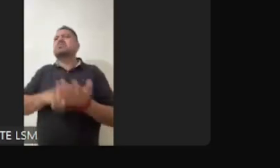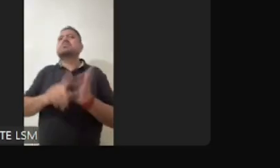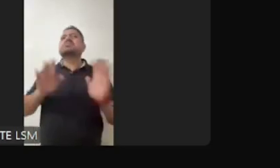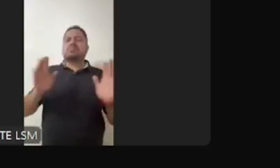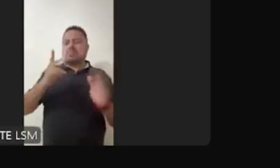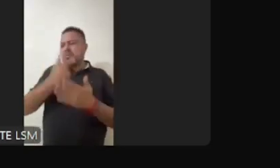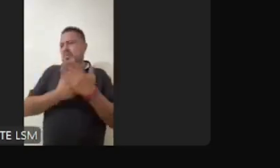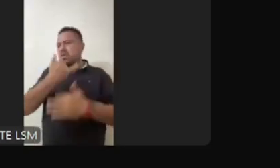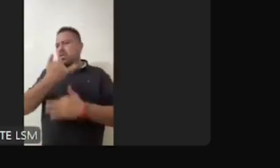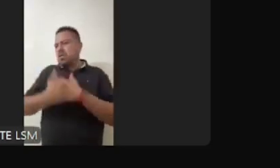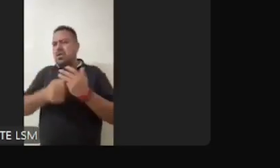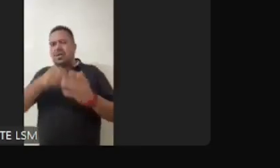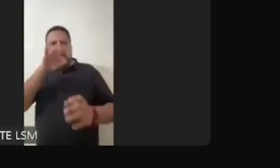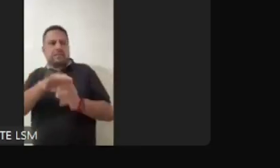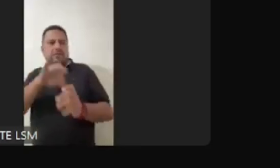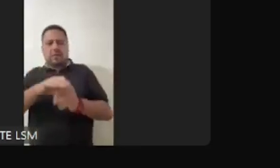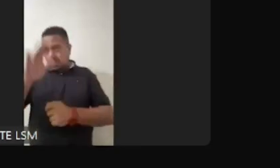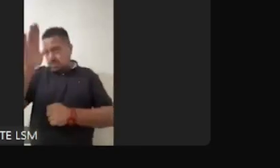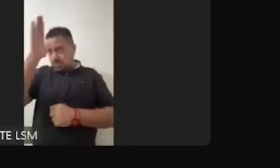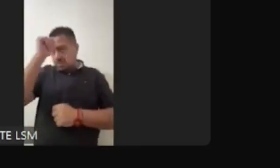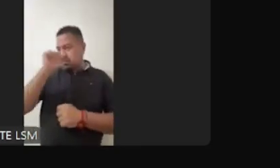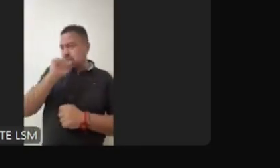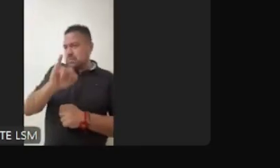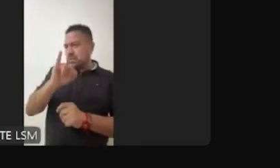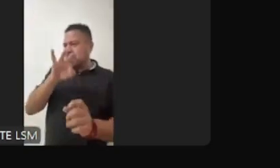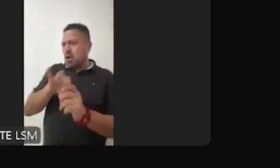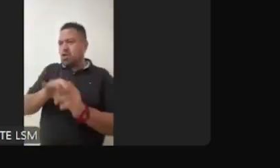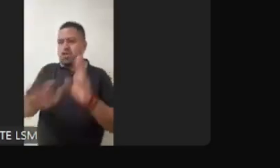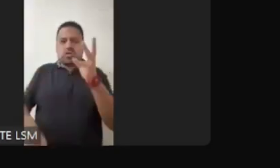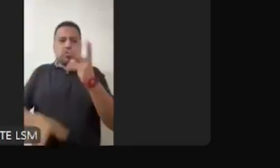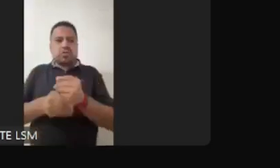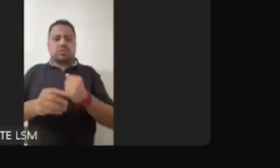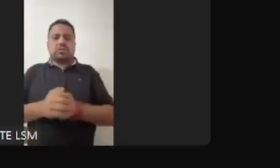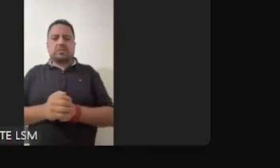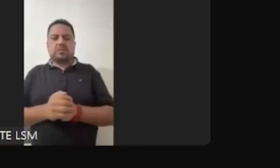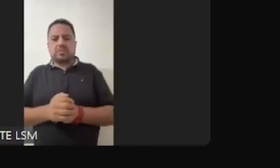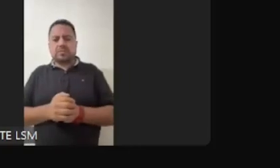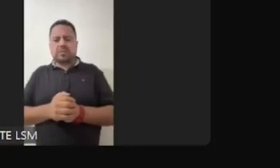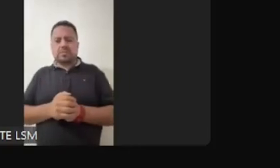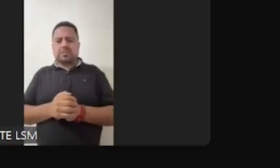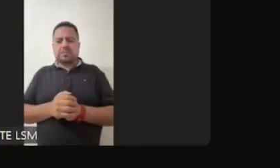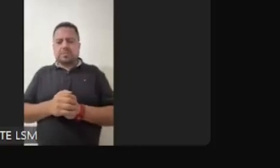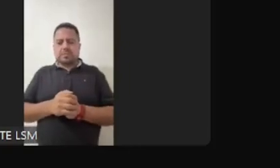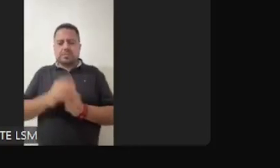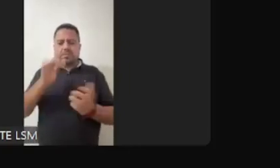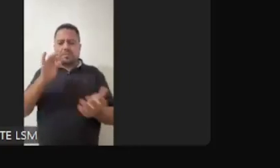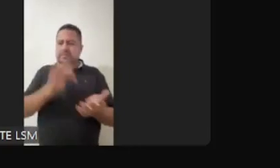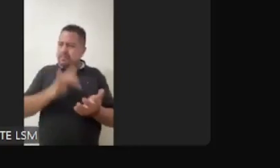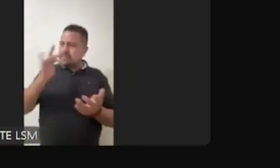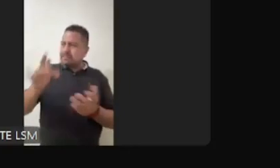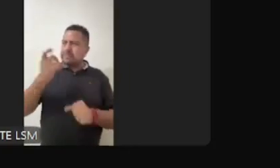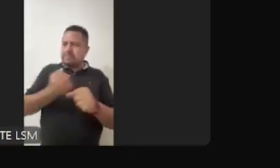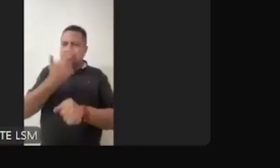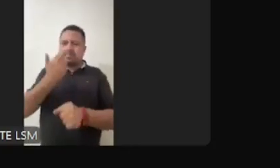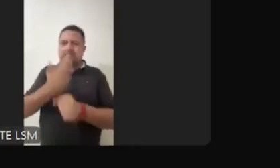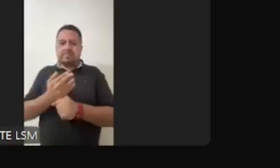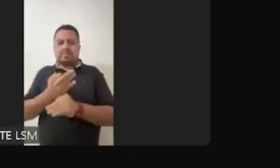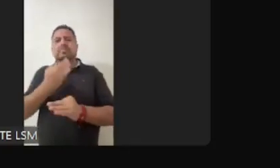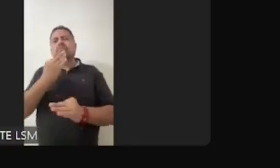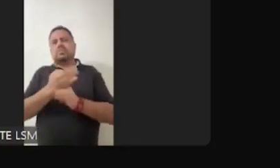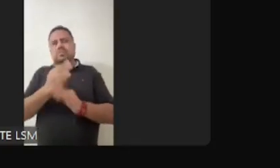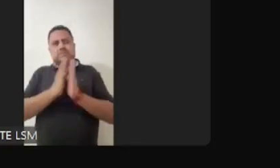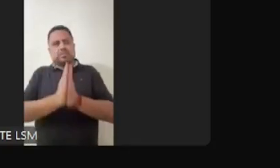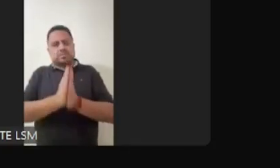los proyectos de resolución fueron aprobados por unanimidad de votos Gracias secretaria les